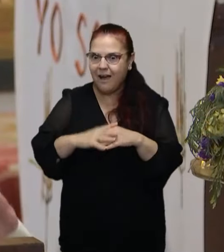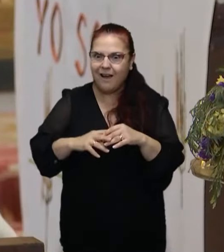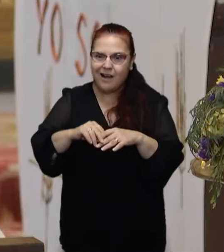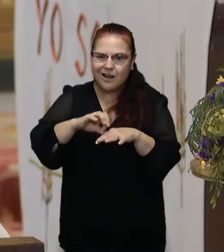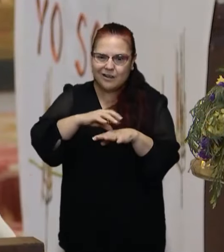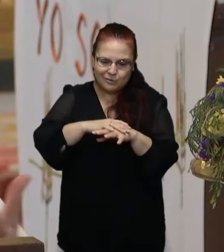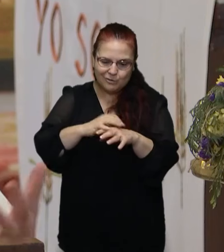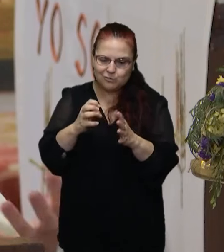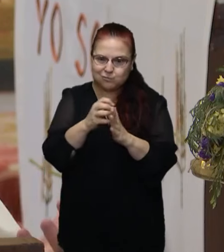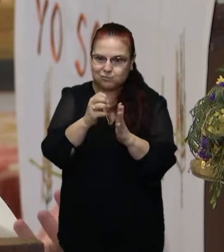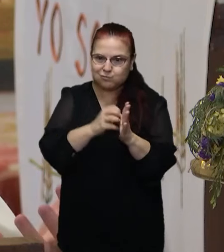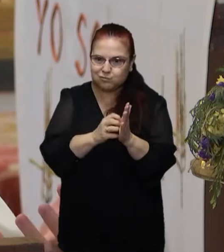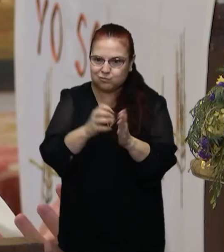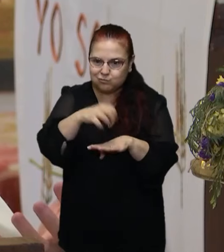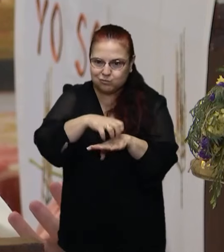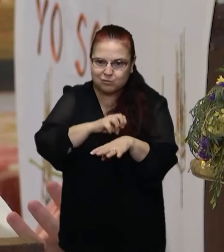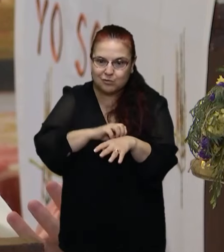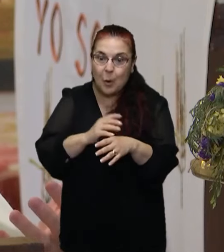rugosas, callosas,